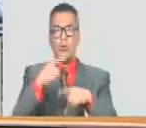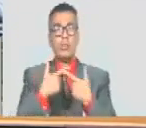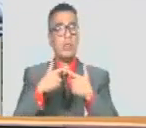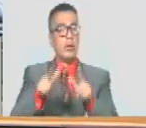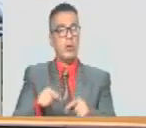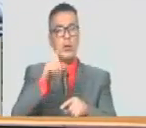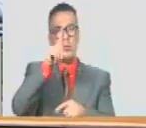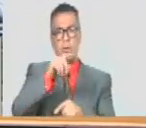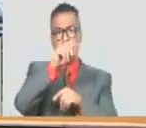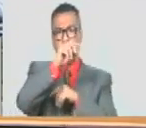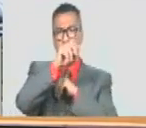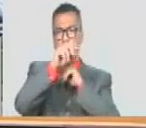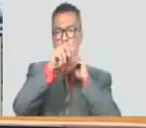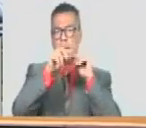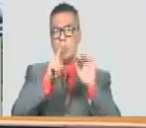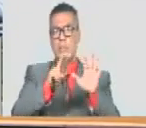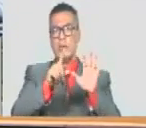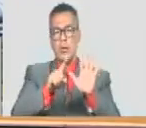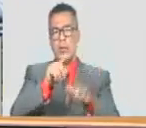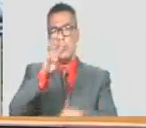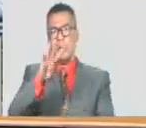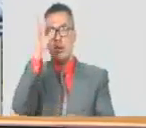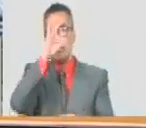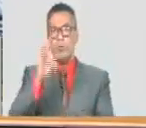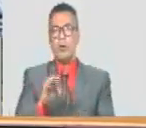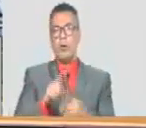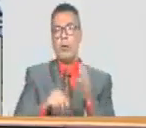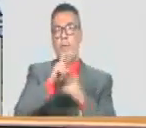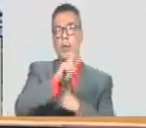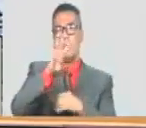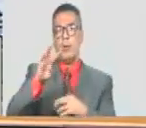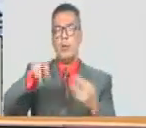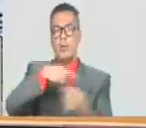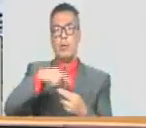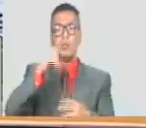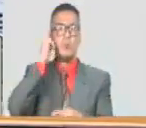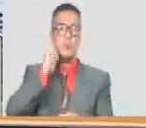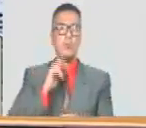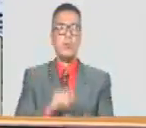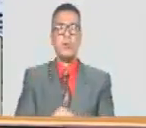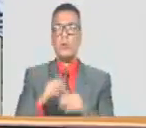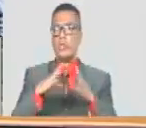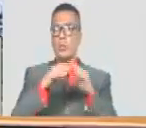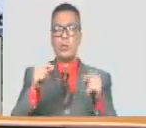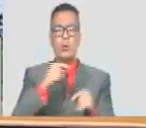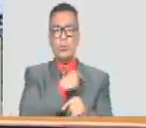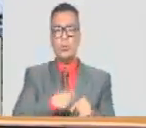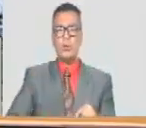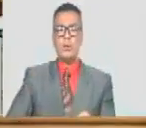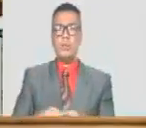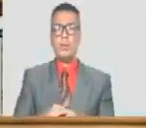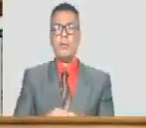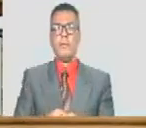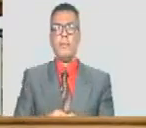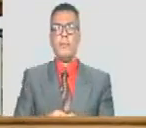y 164 de la Federación y 24 de la Revolución Bolivariana. Es todo, ciudadano presidente.